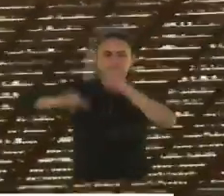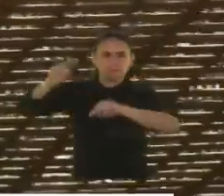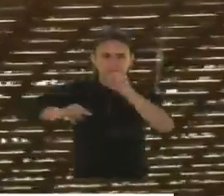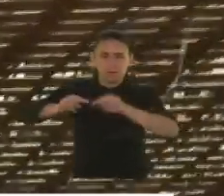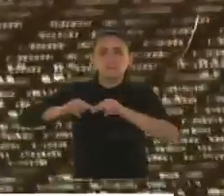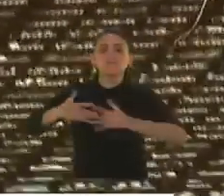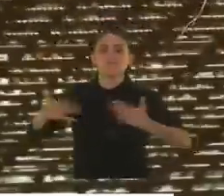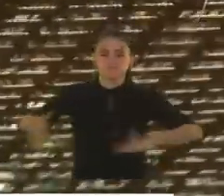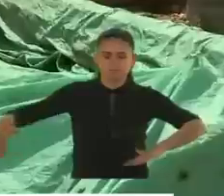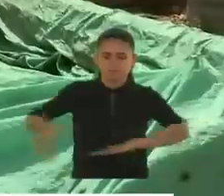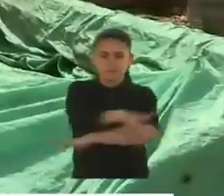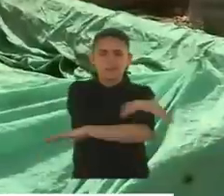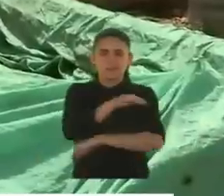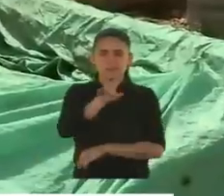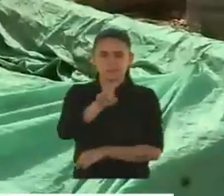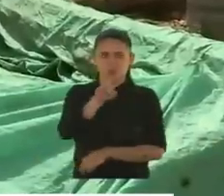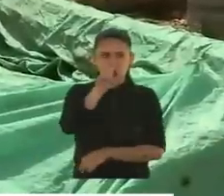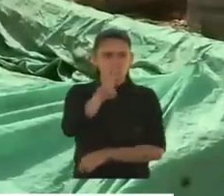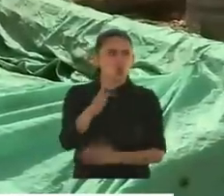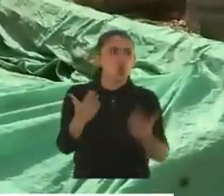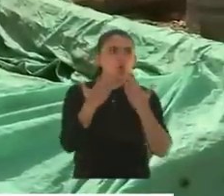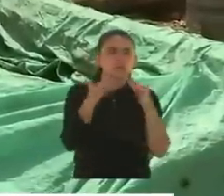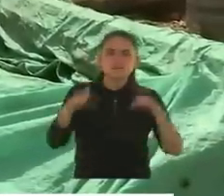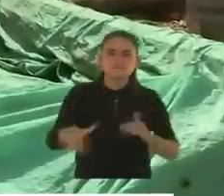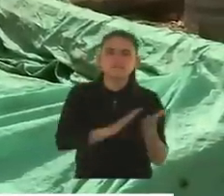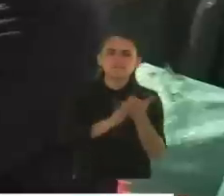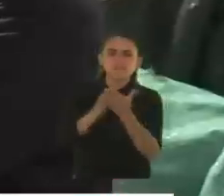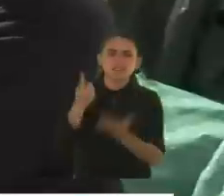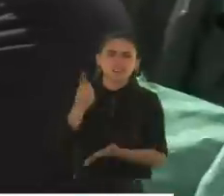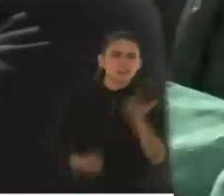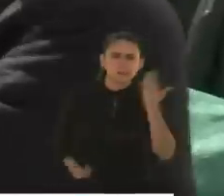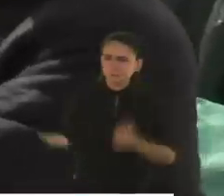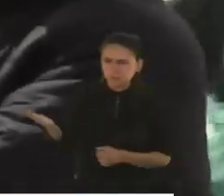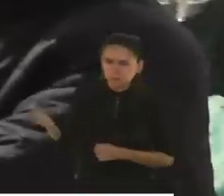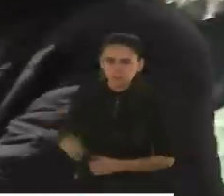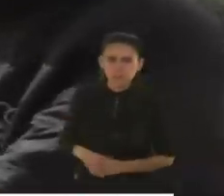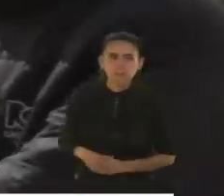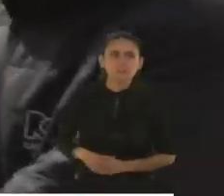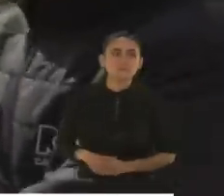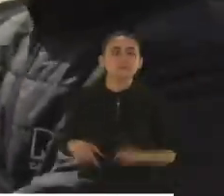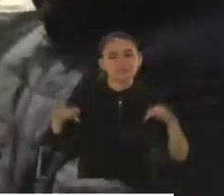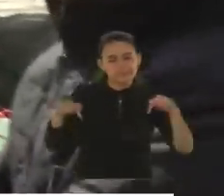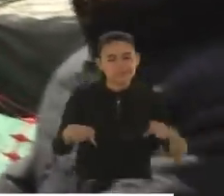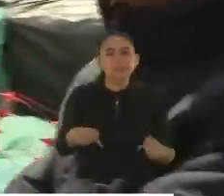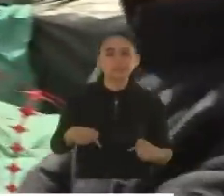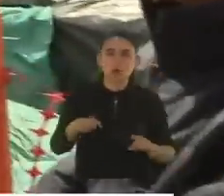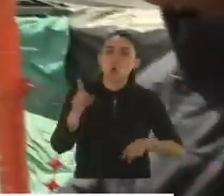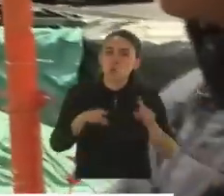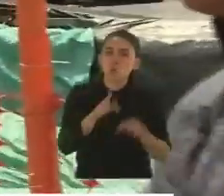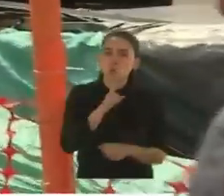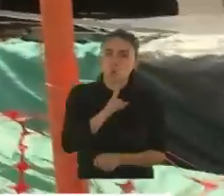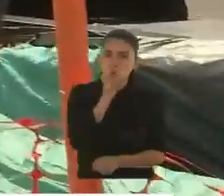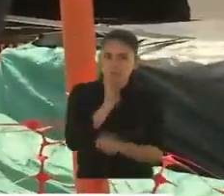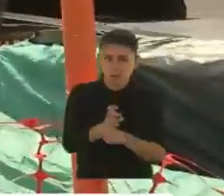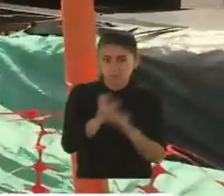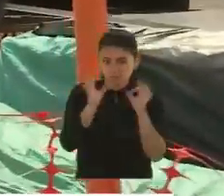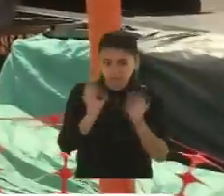la calle 72. ¿Qué tenemos acá? ¿Qué se está haciendo acá? Esta obra ha tenido algunas dificultades. Deberíamos ir